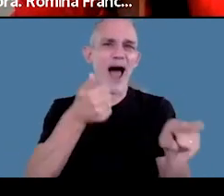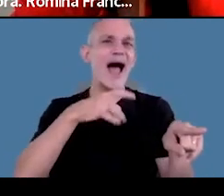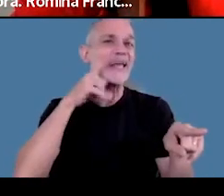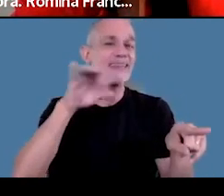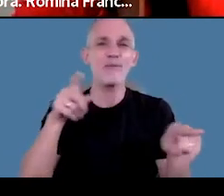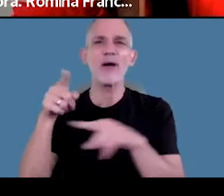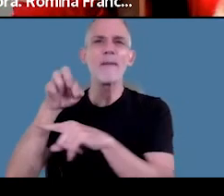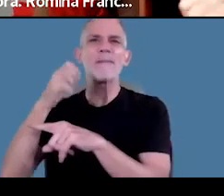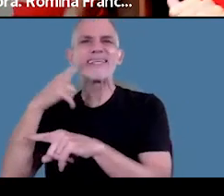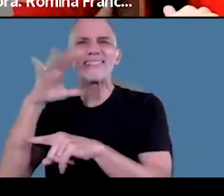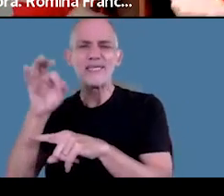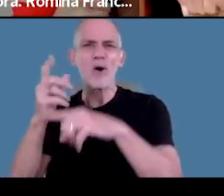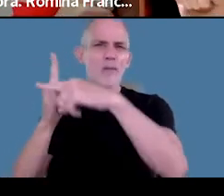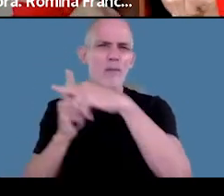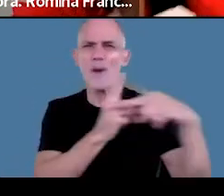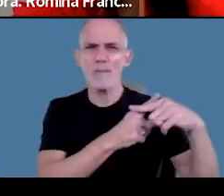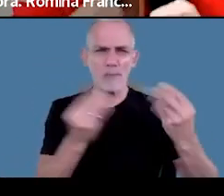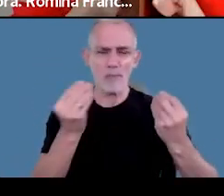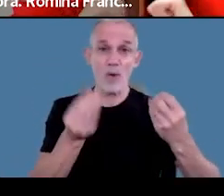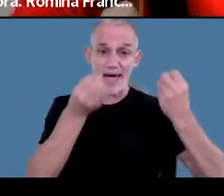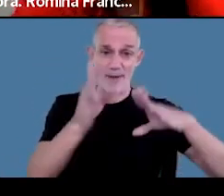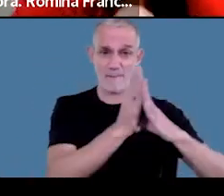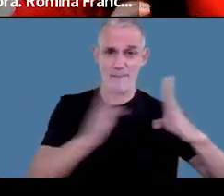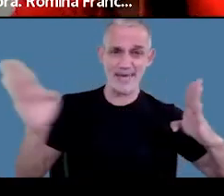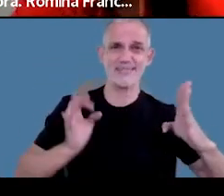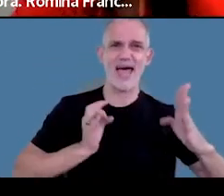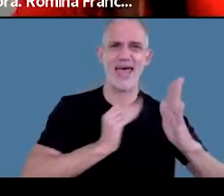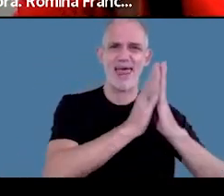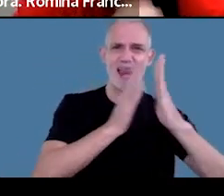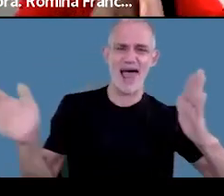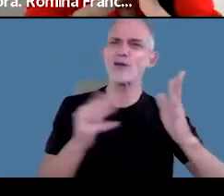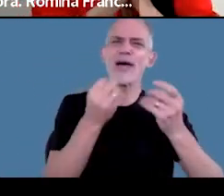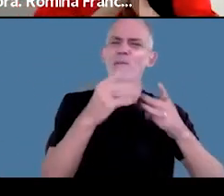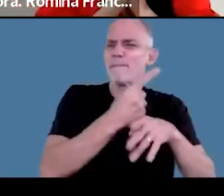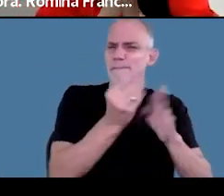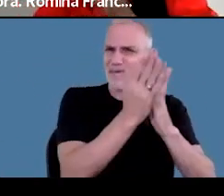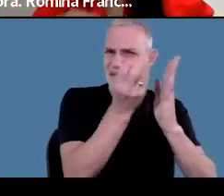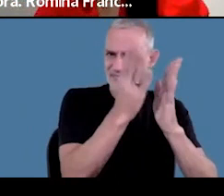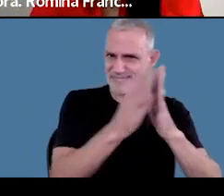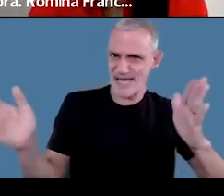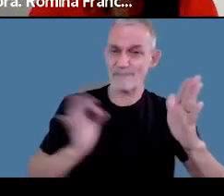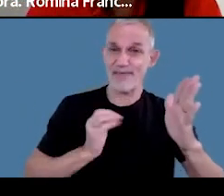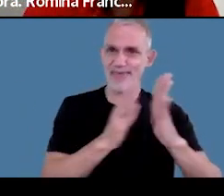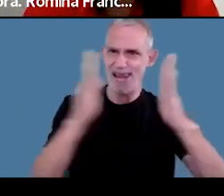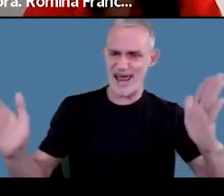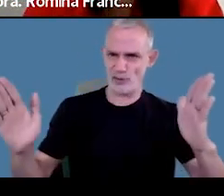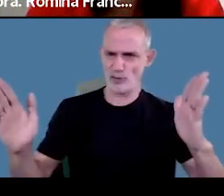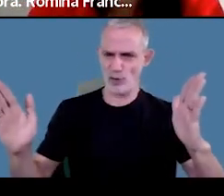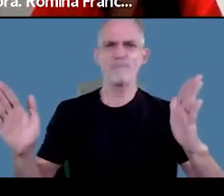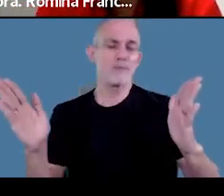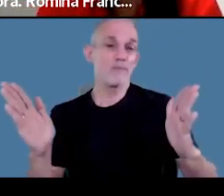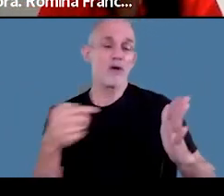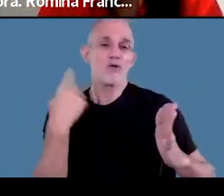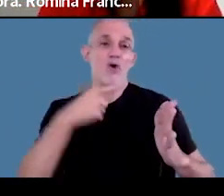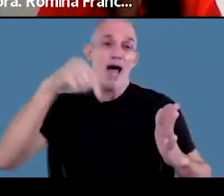pasivo computable al inicio del ejercicio en que se liquida. ¿Y qué quiero decir? Bueno, nosotros ahora